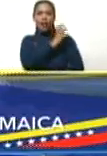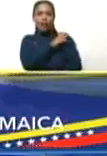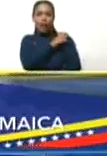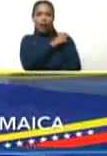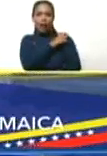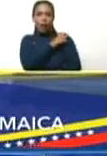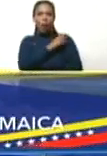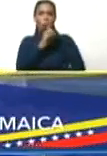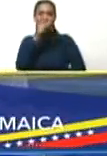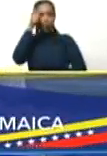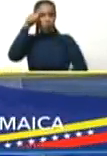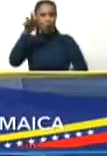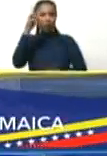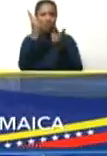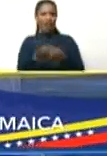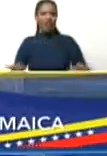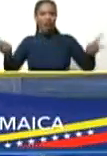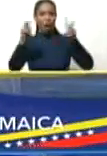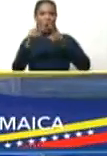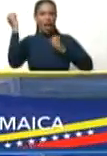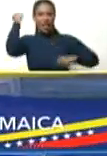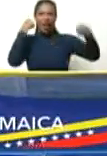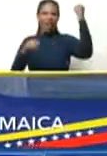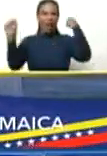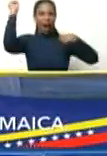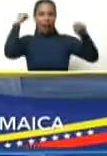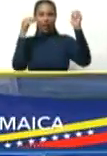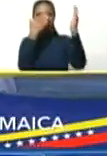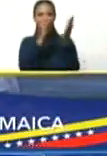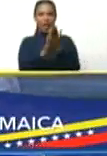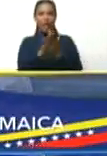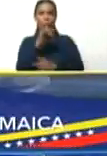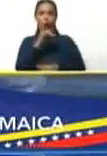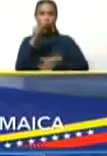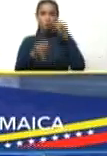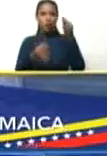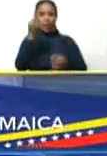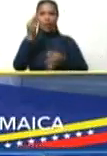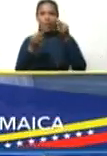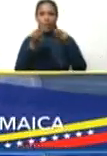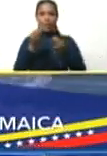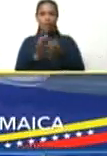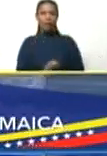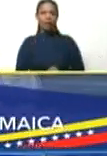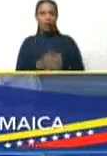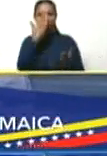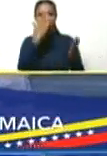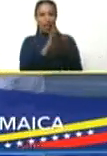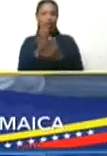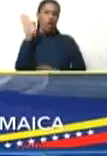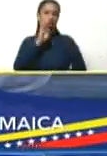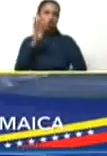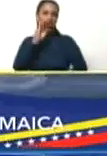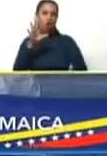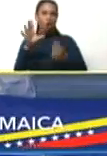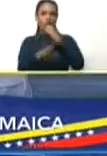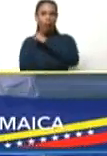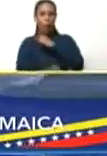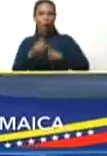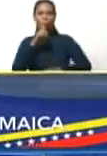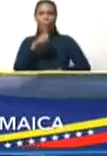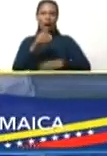Un pueblo de valores, un pueblo rebelde, rebelde frente a la injusticia, frente al burocratismo, frente a la corrupción, frente a lo mal